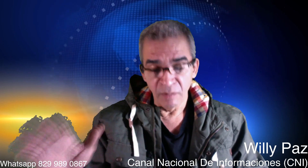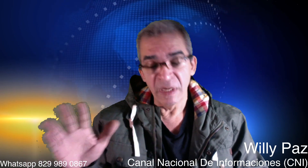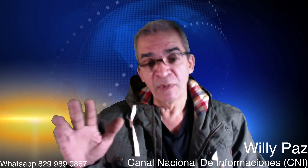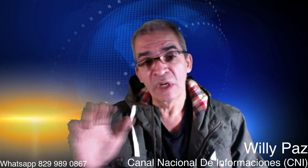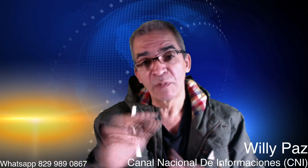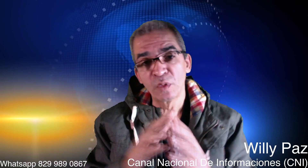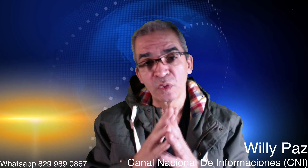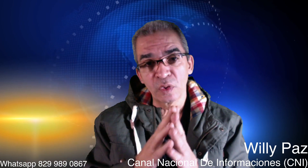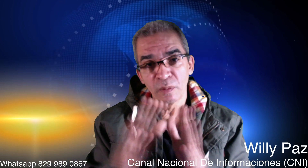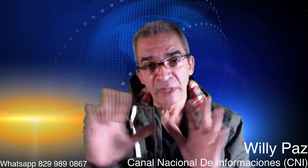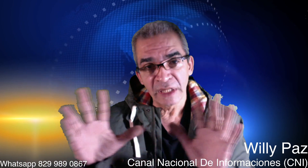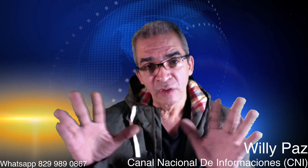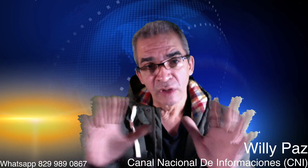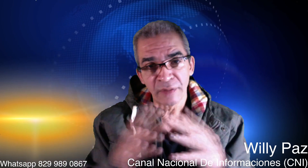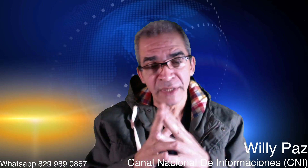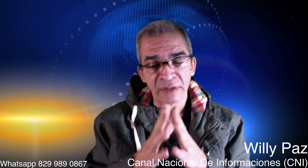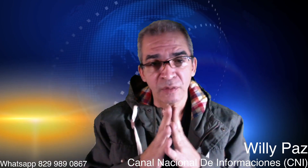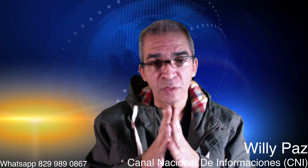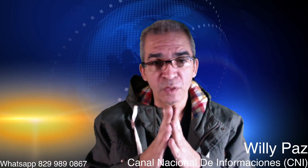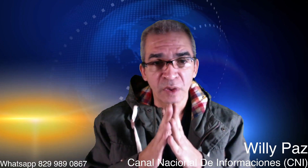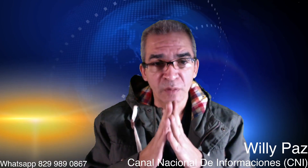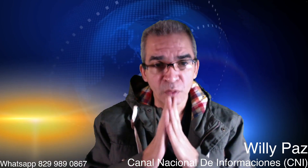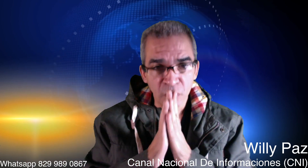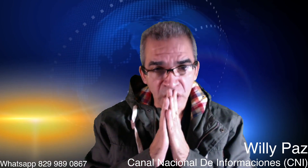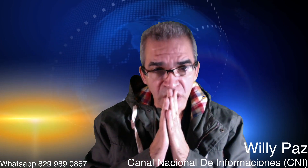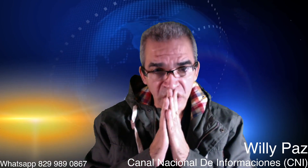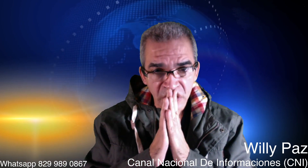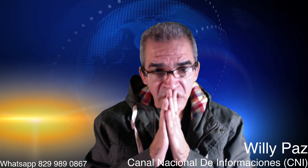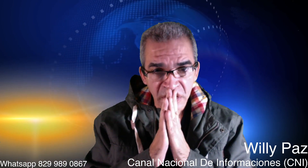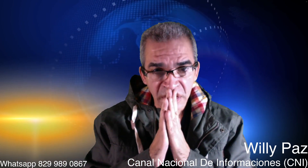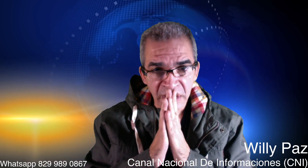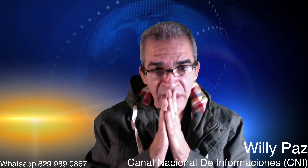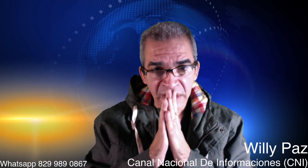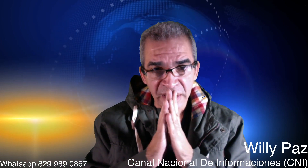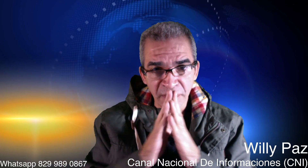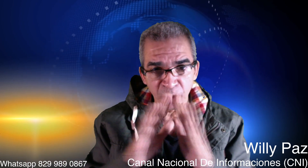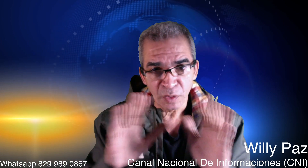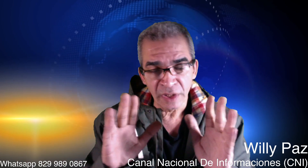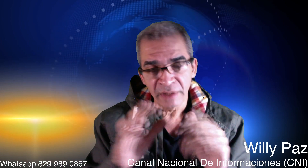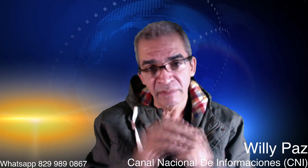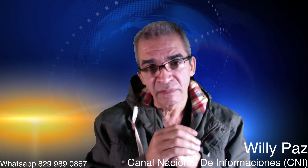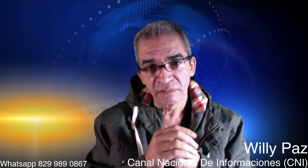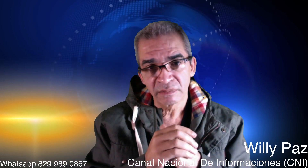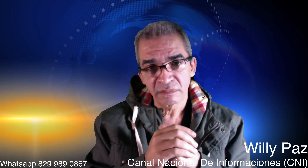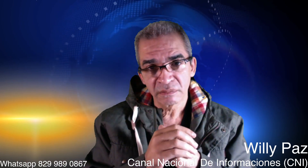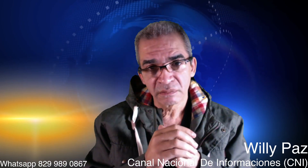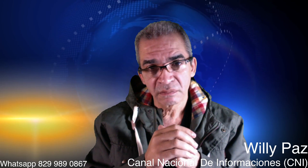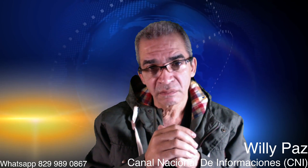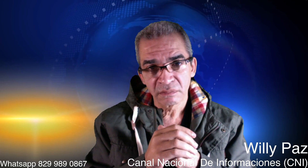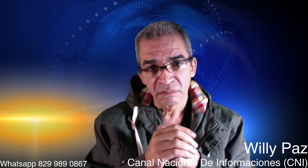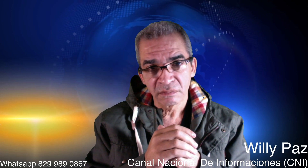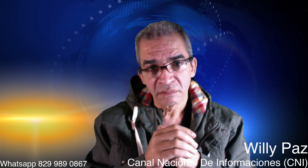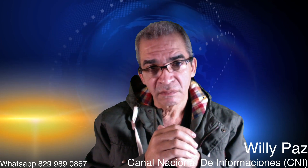Pero vamos al punto, para no desviarnos mucho, al punto que les mostré.